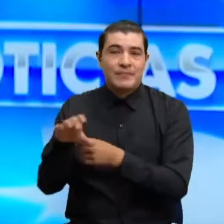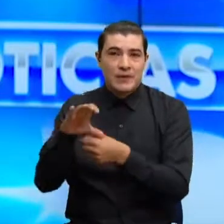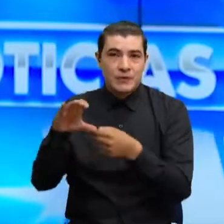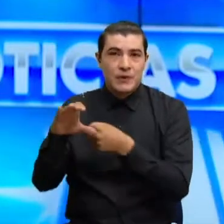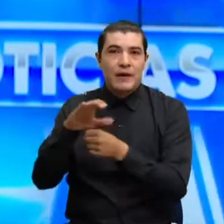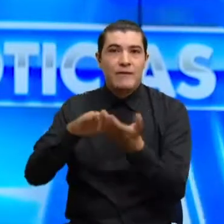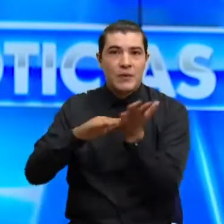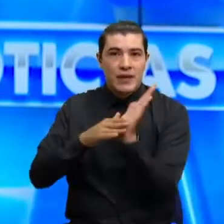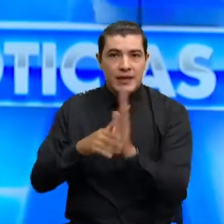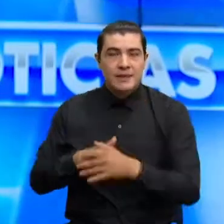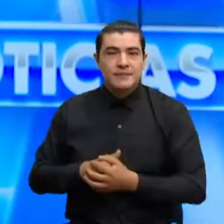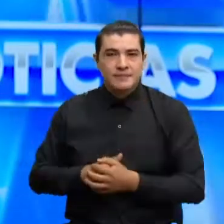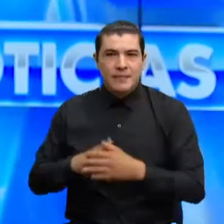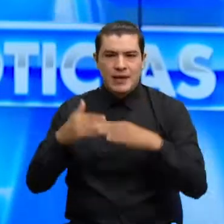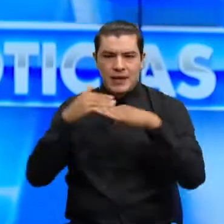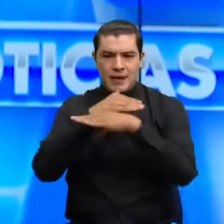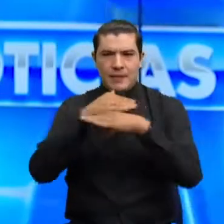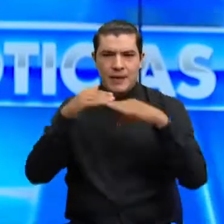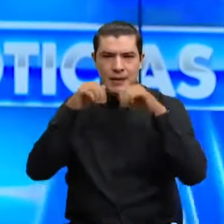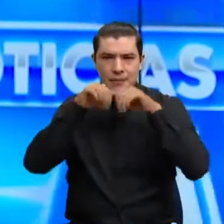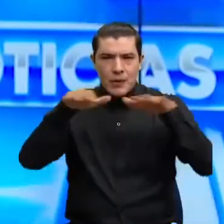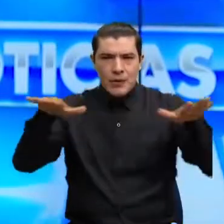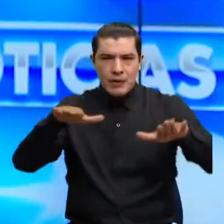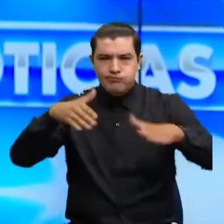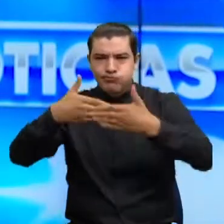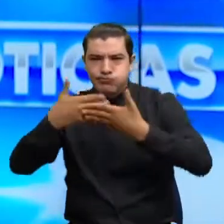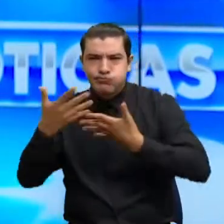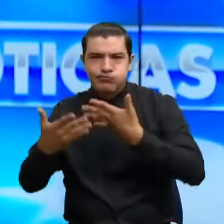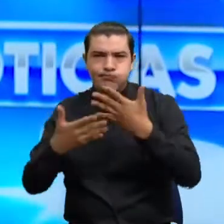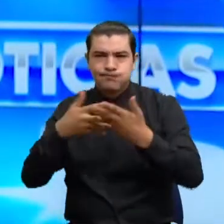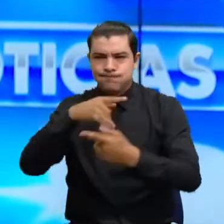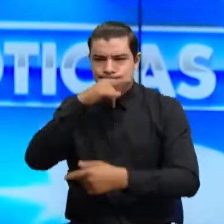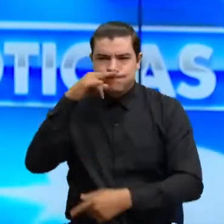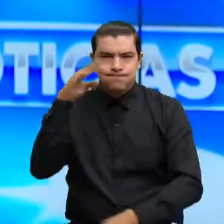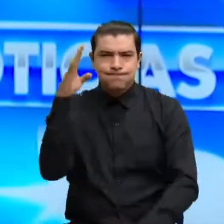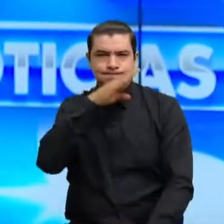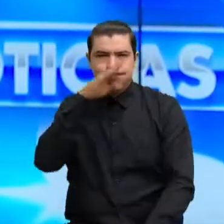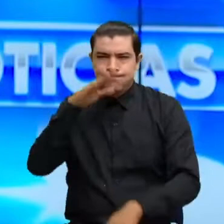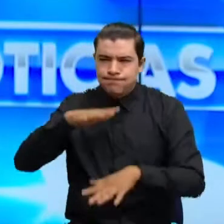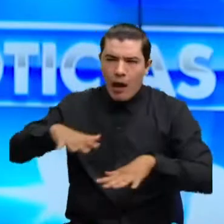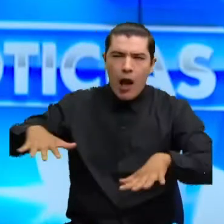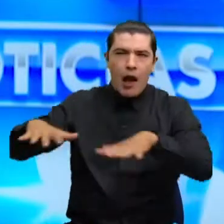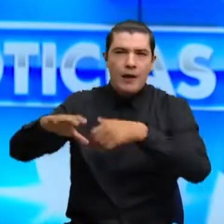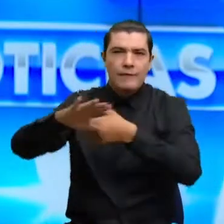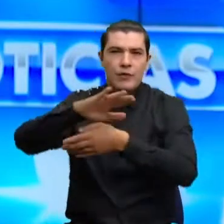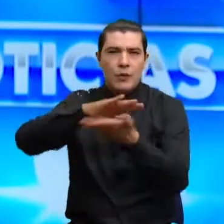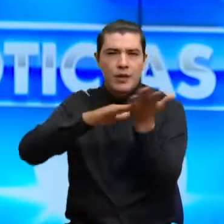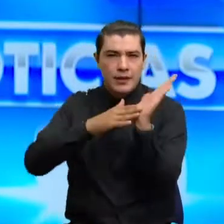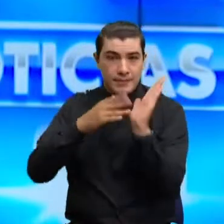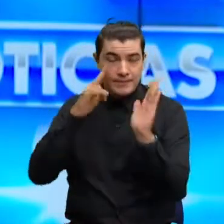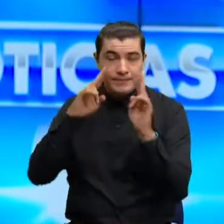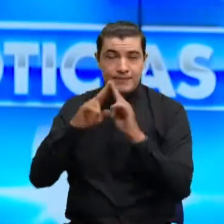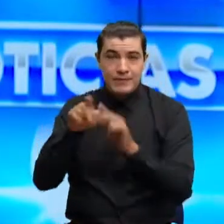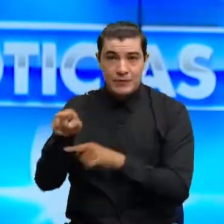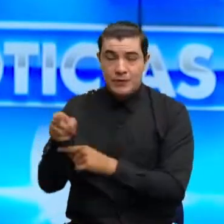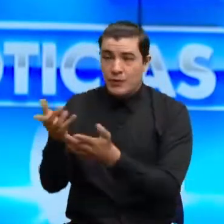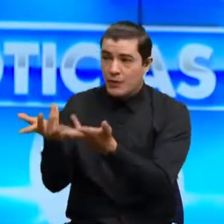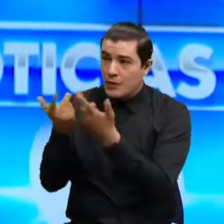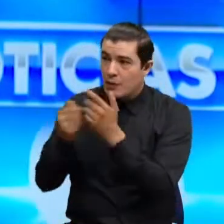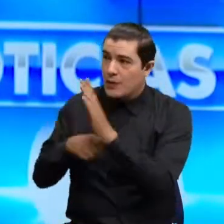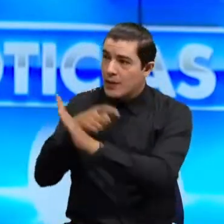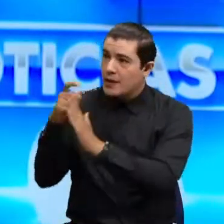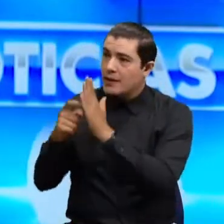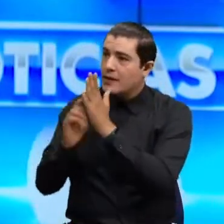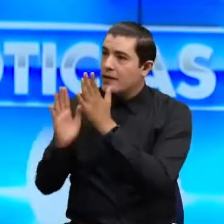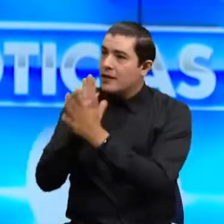y malos olores en todo el municipio a esta hora a karina chacón se encuentra en uno de los puntos con mayor afectación karina buenas tardes con